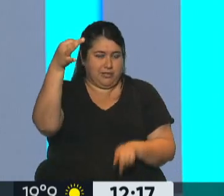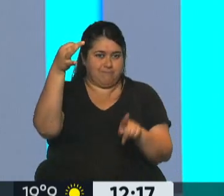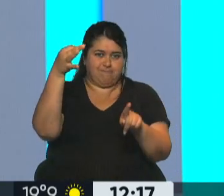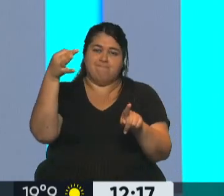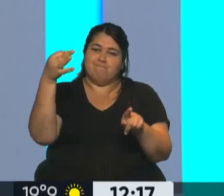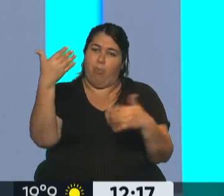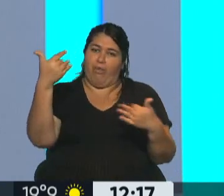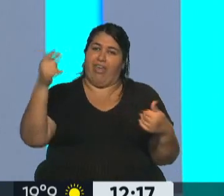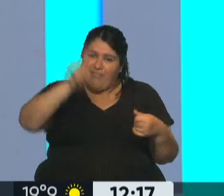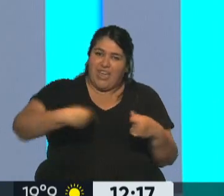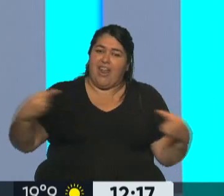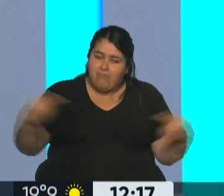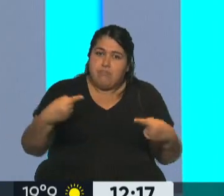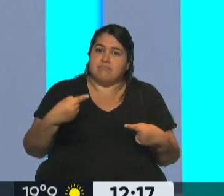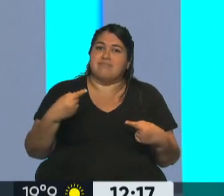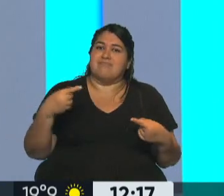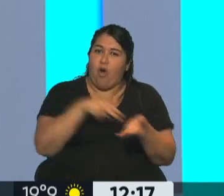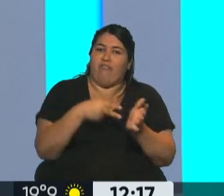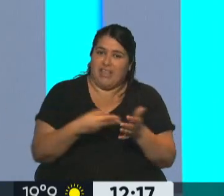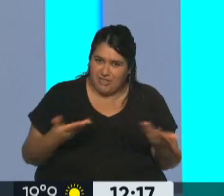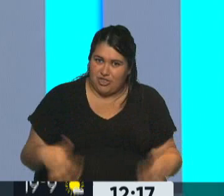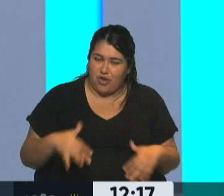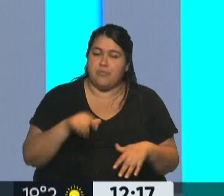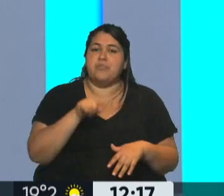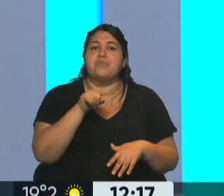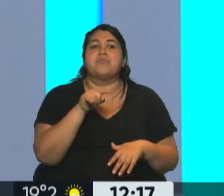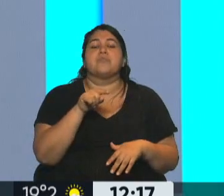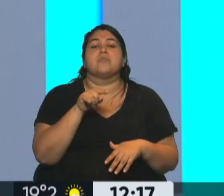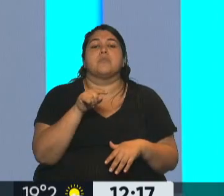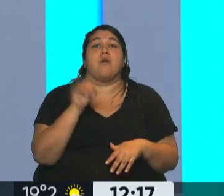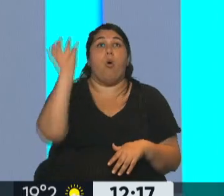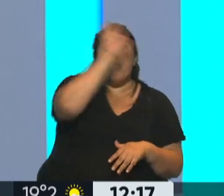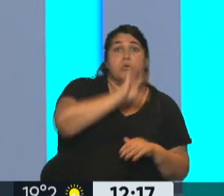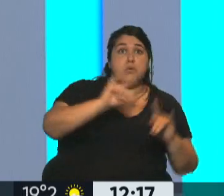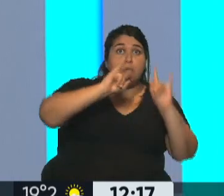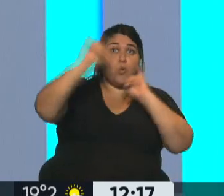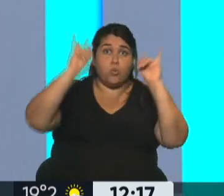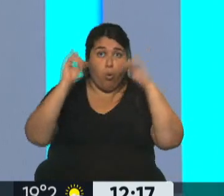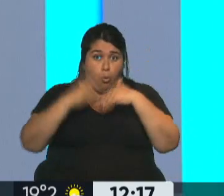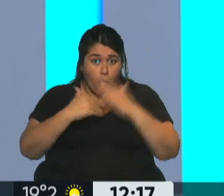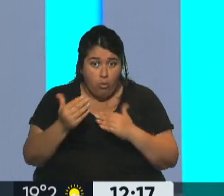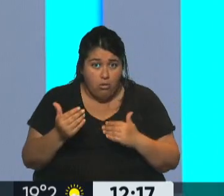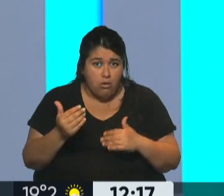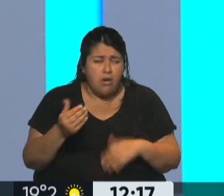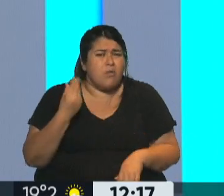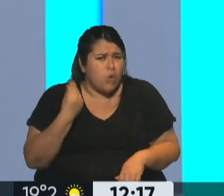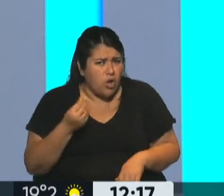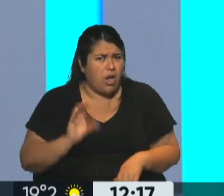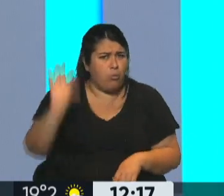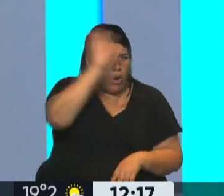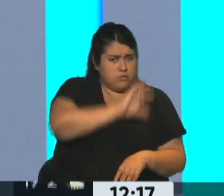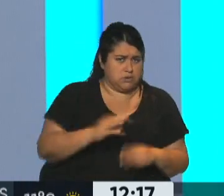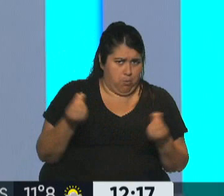conflicto. ¿Qué hace? Descentraliza el Estado Nacional y se vuelve una lógica de que sean las propias provincias las que tengan ahora provincias que van a estar